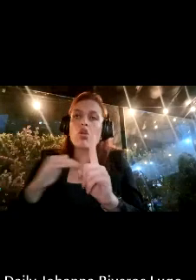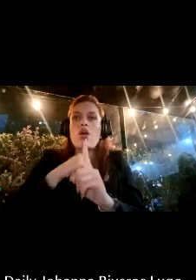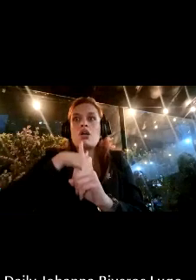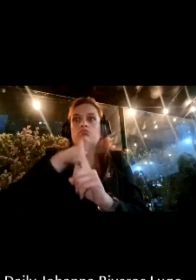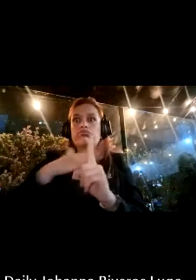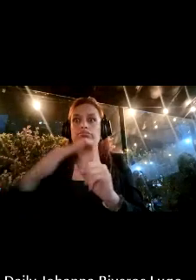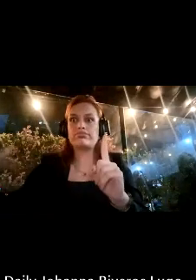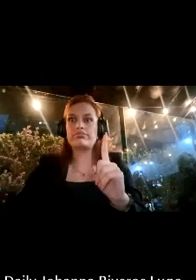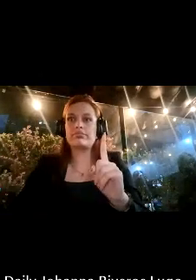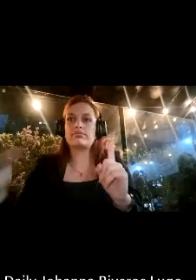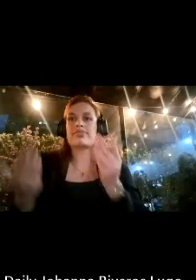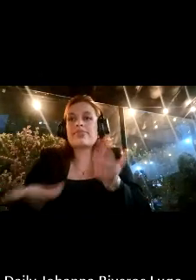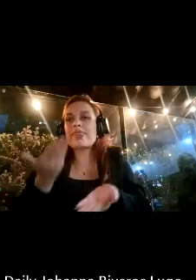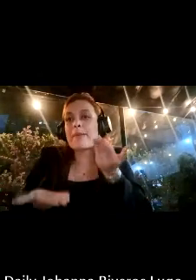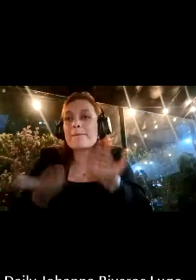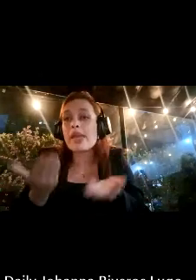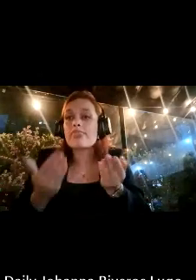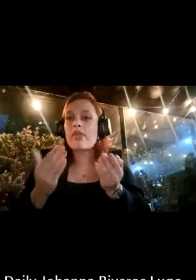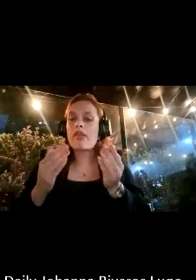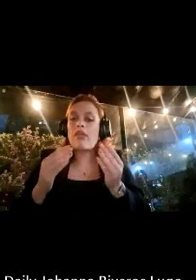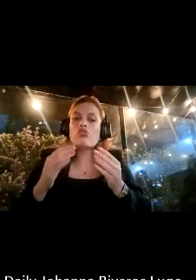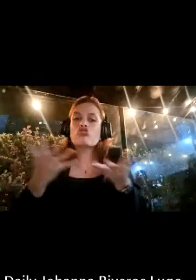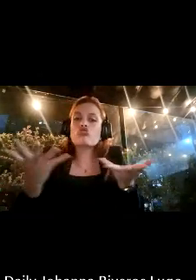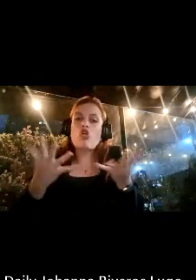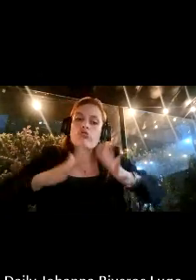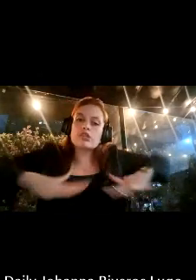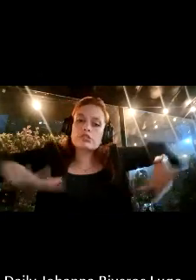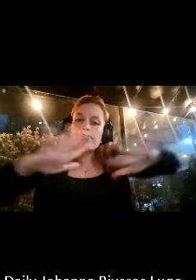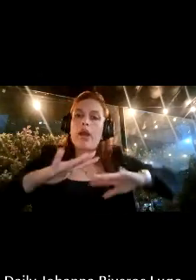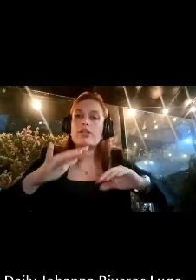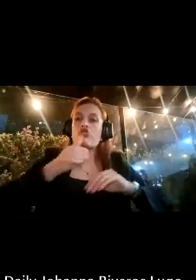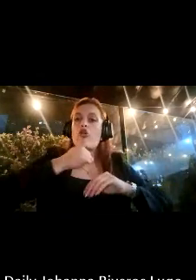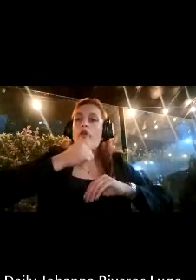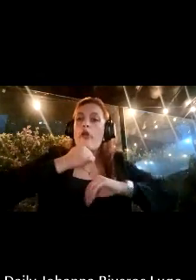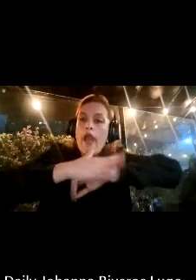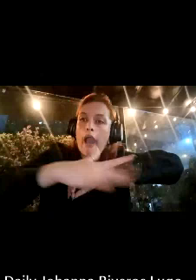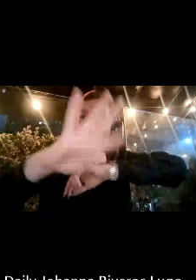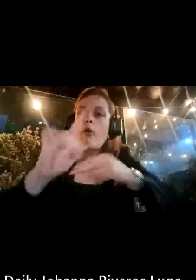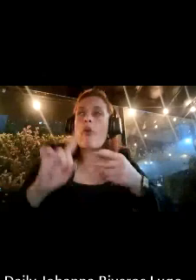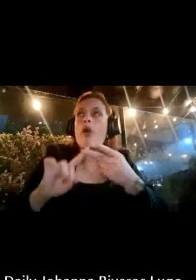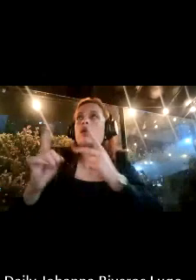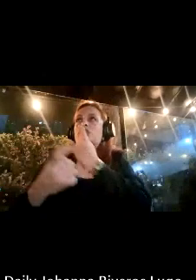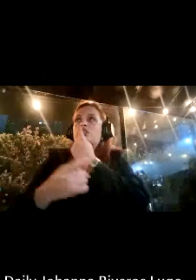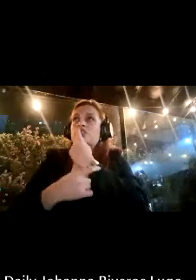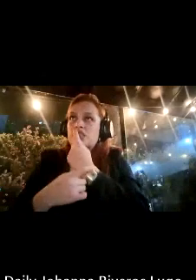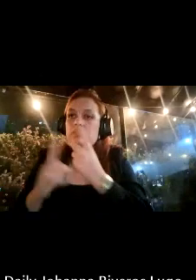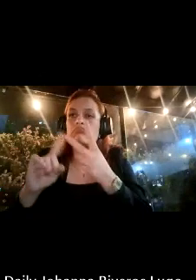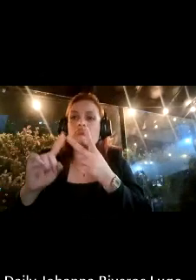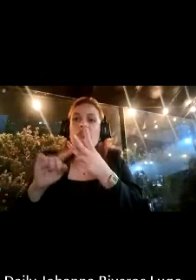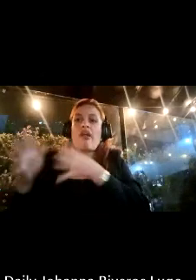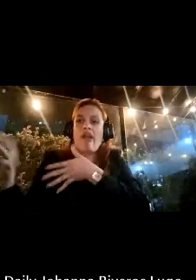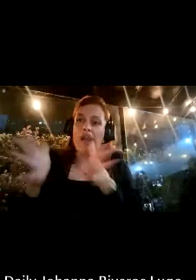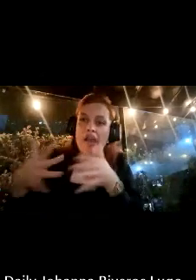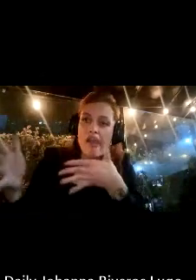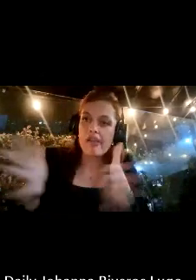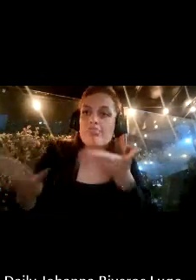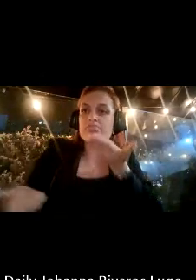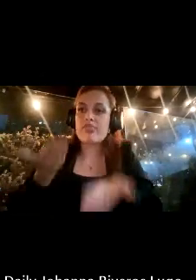que se transfiere, ¿cierto? En este caso, agua, acero o el aire. Pero muy bien por